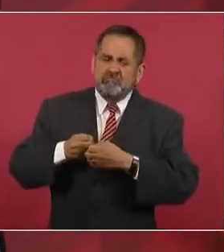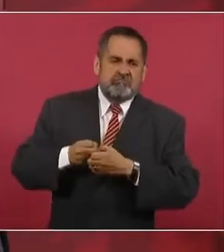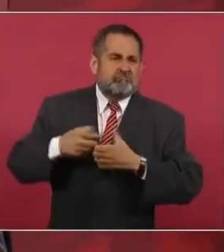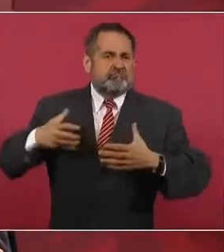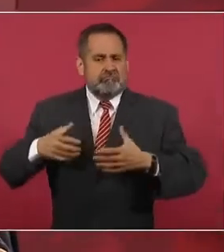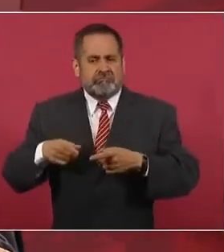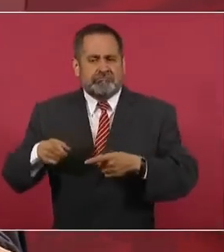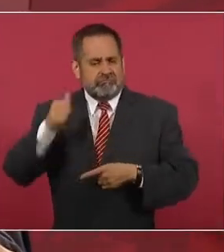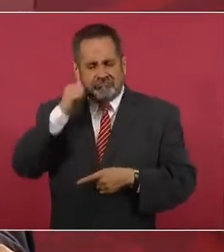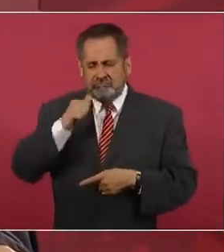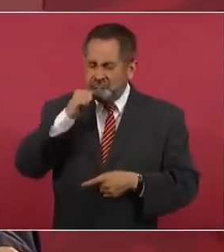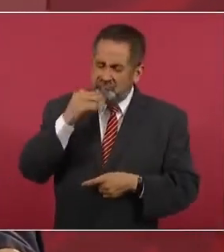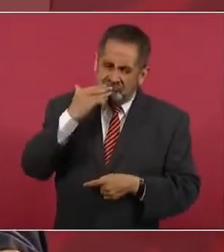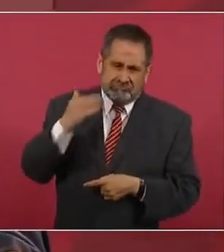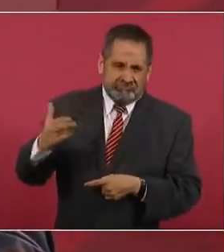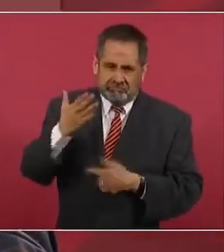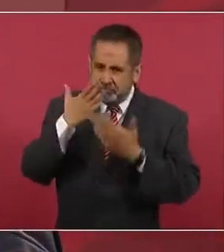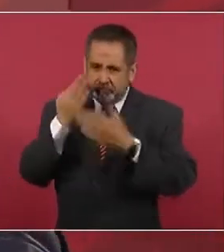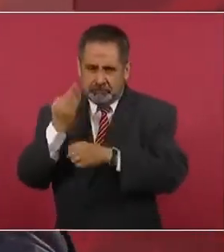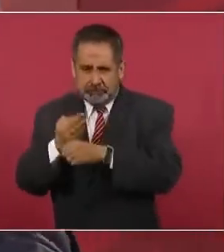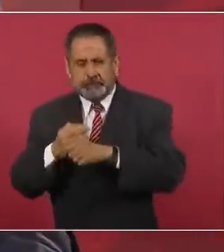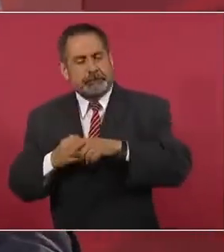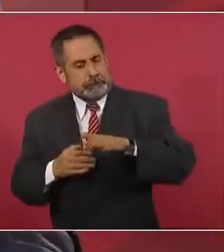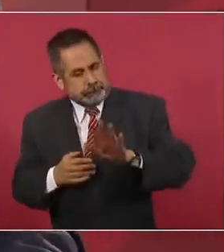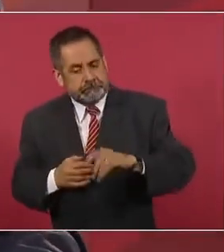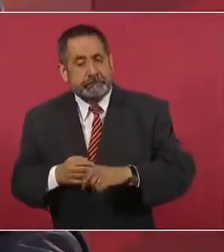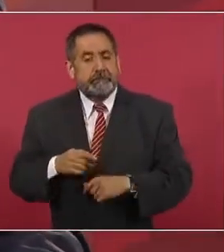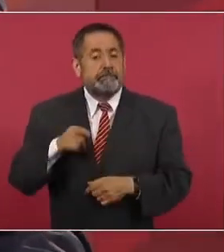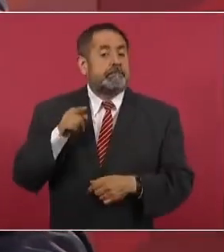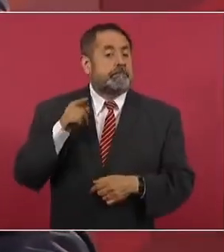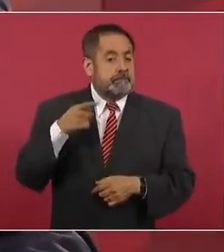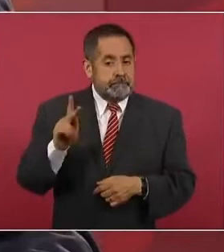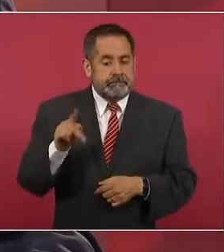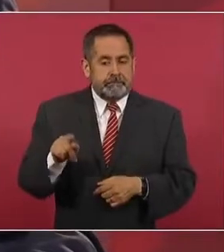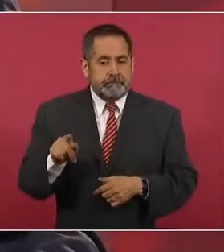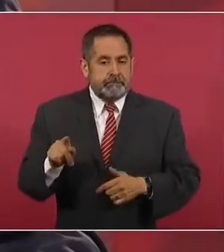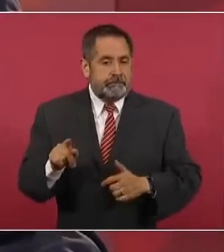Siempre, siempre, siempre, siempre. Pero acá